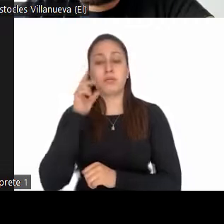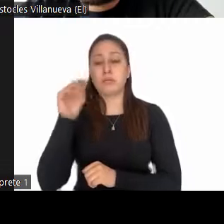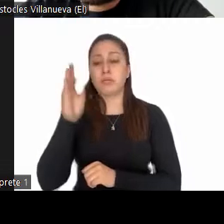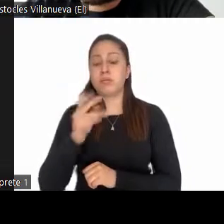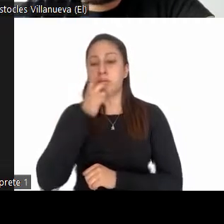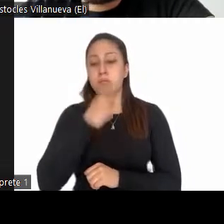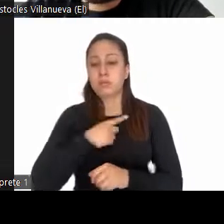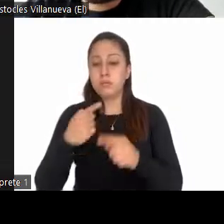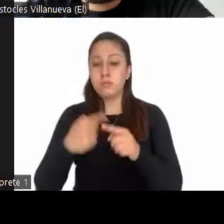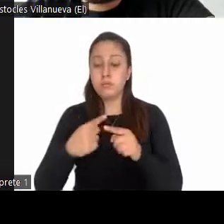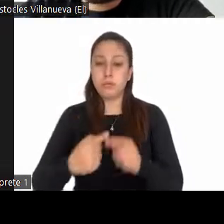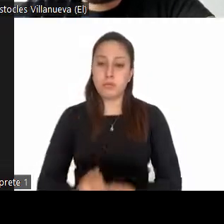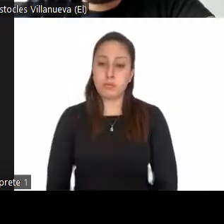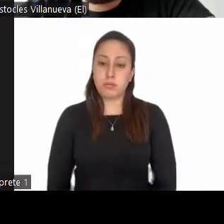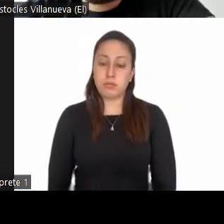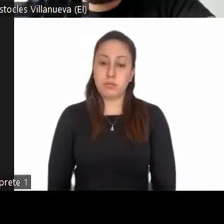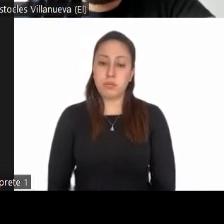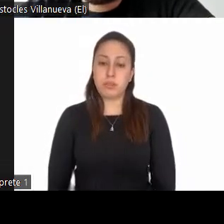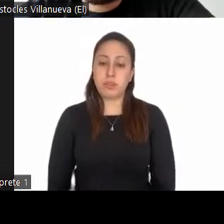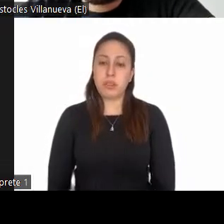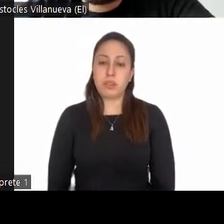se apruebe el documento en mención?